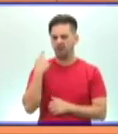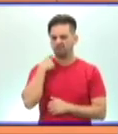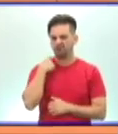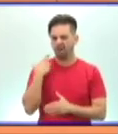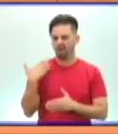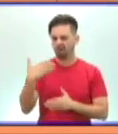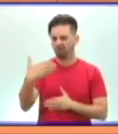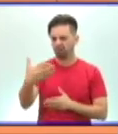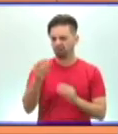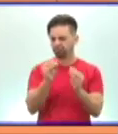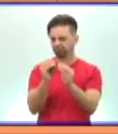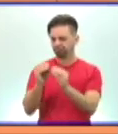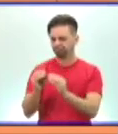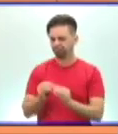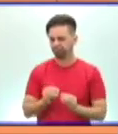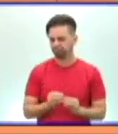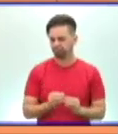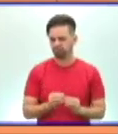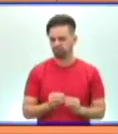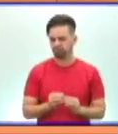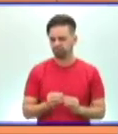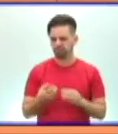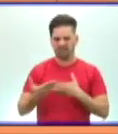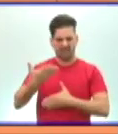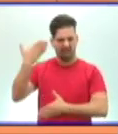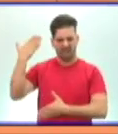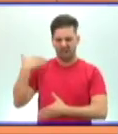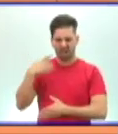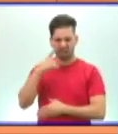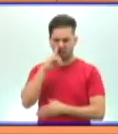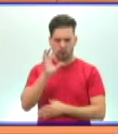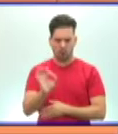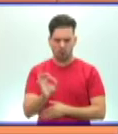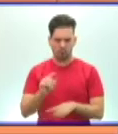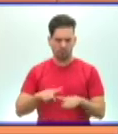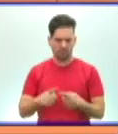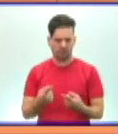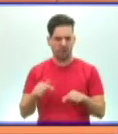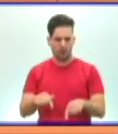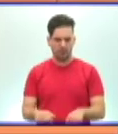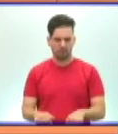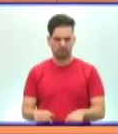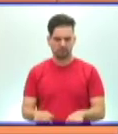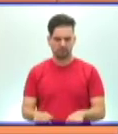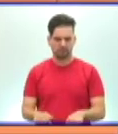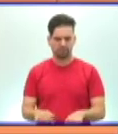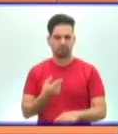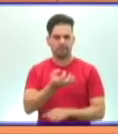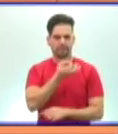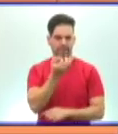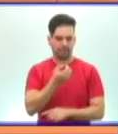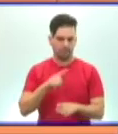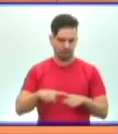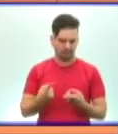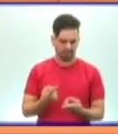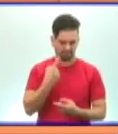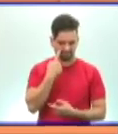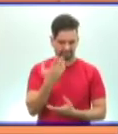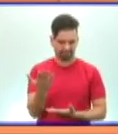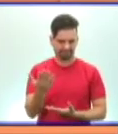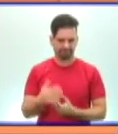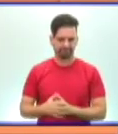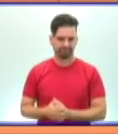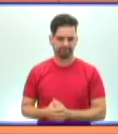hecho así a través de la historia? Bueno, eso tiene una explicación. Veamos.